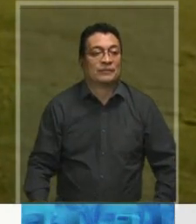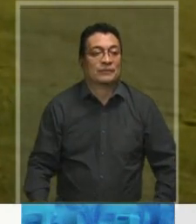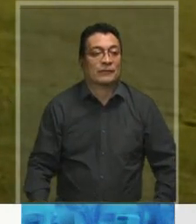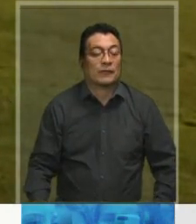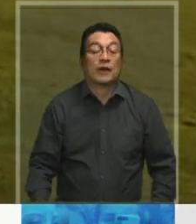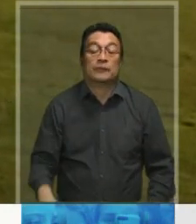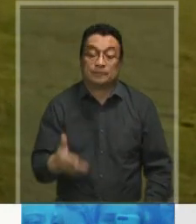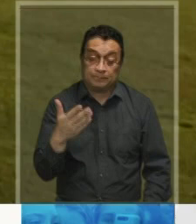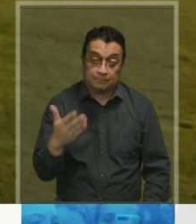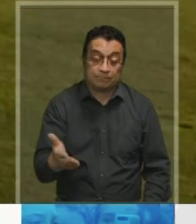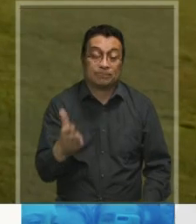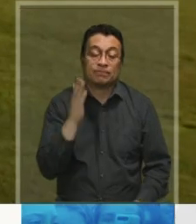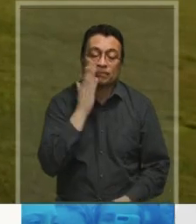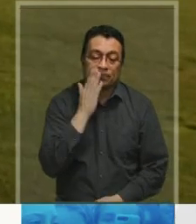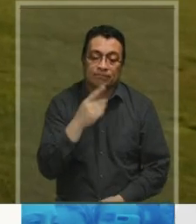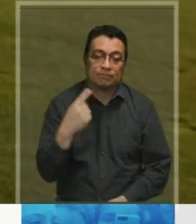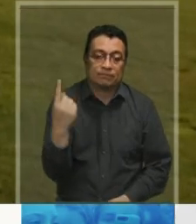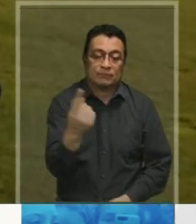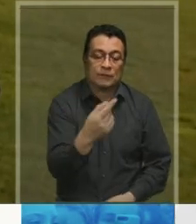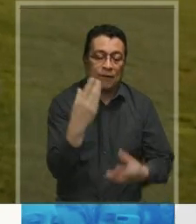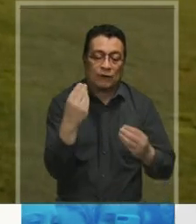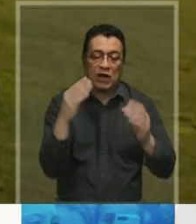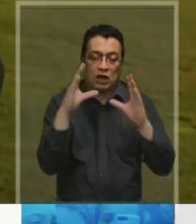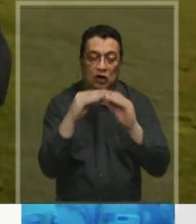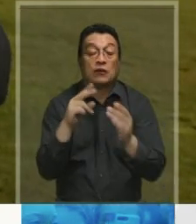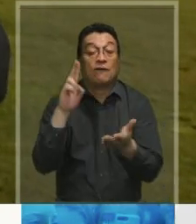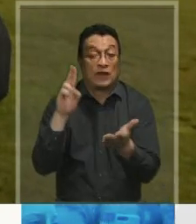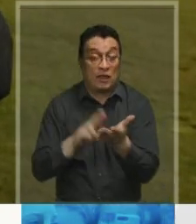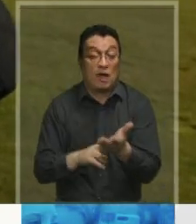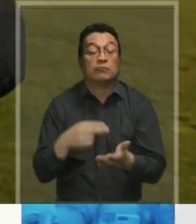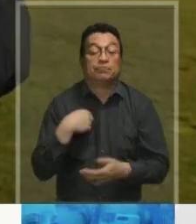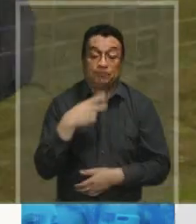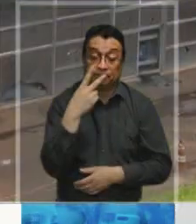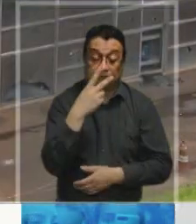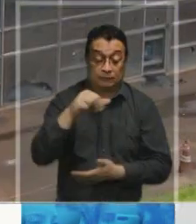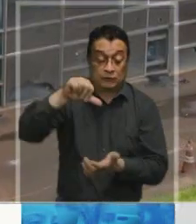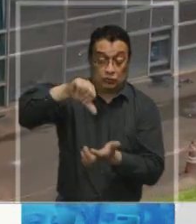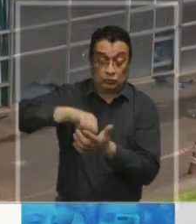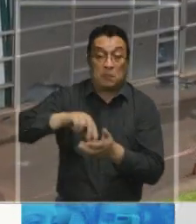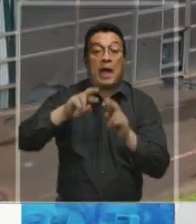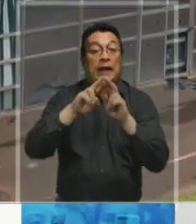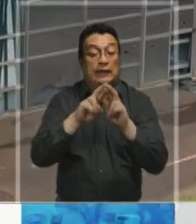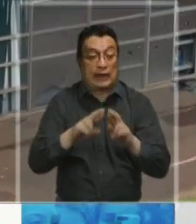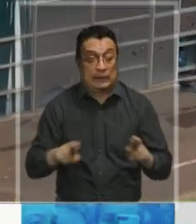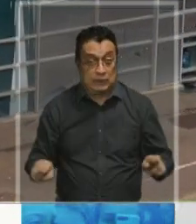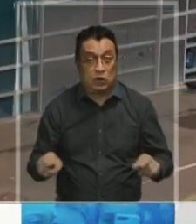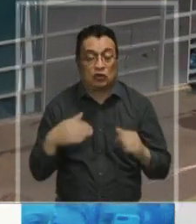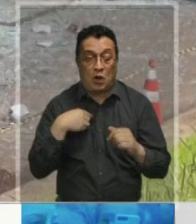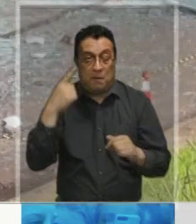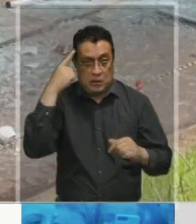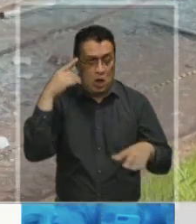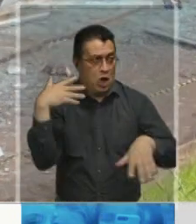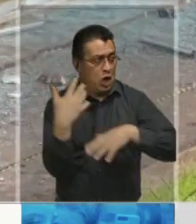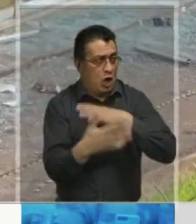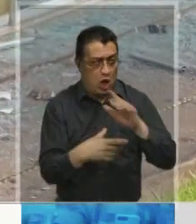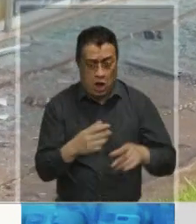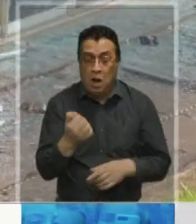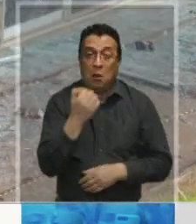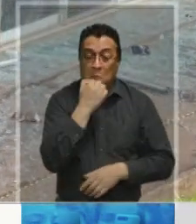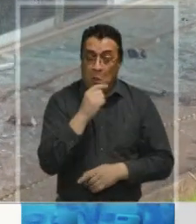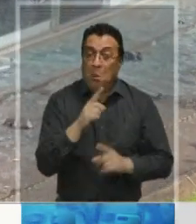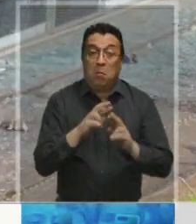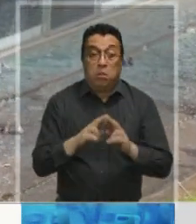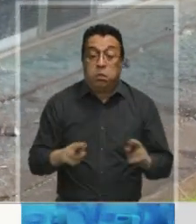Carlos, Ramón, queridos televidentes, muy buenas noches. La verdad es que vimos una ciudad mucho más tranquila de lo que esperábamos encontrar. Ahora, ¿tranquila por